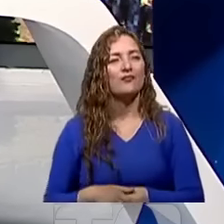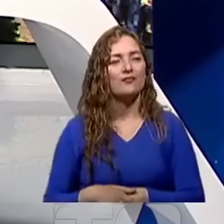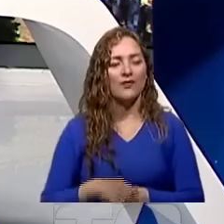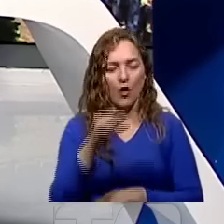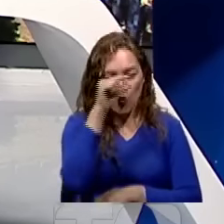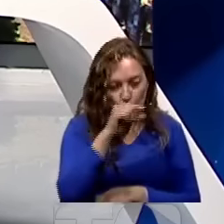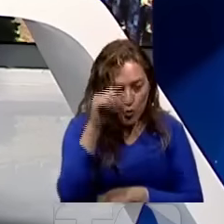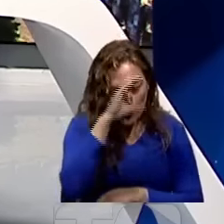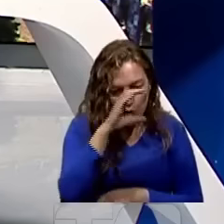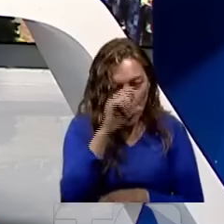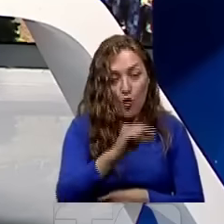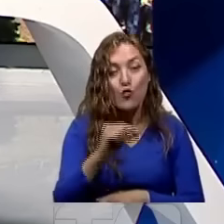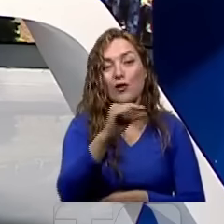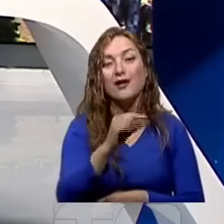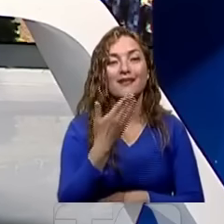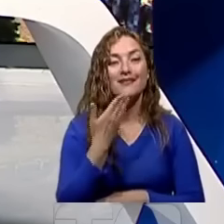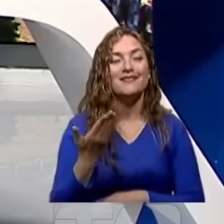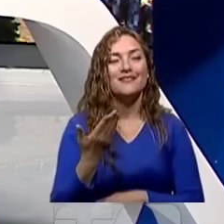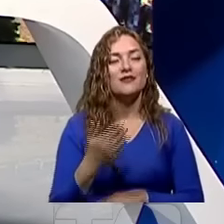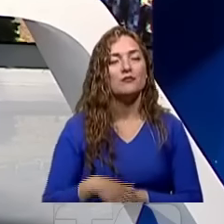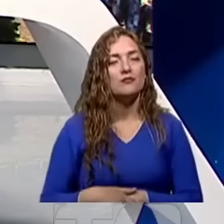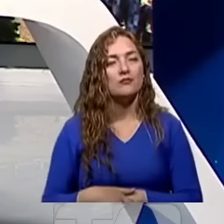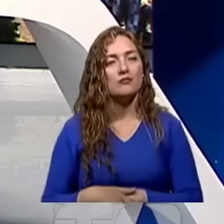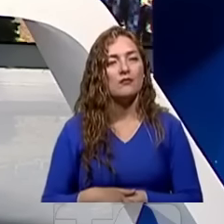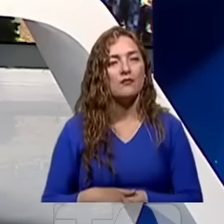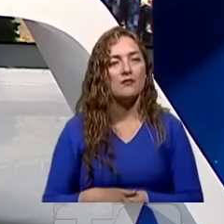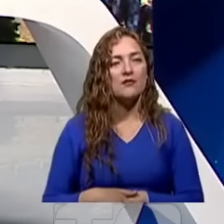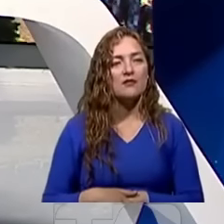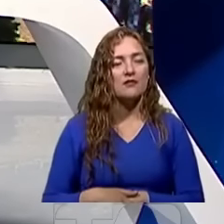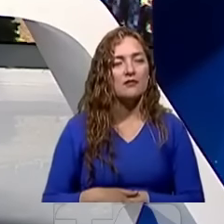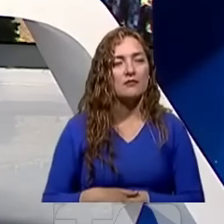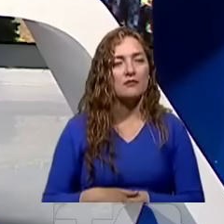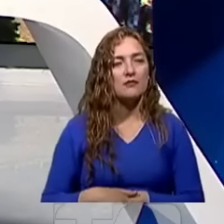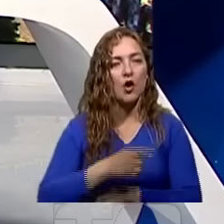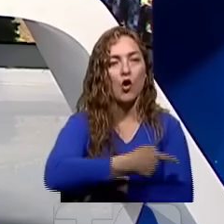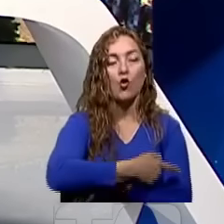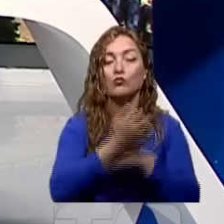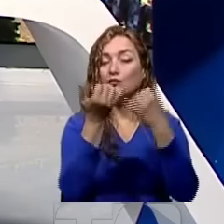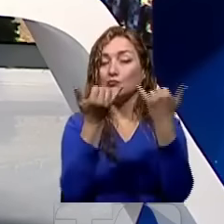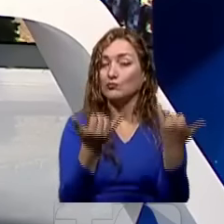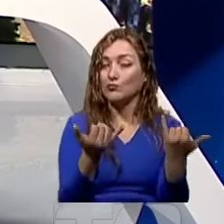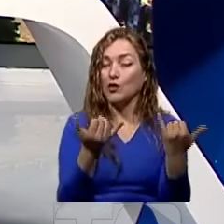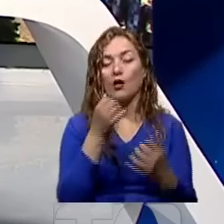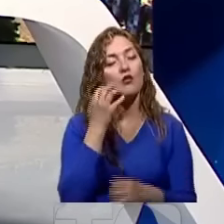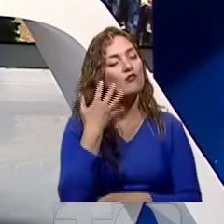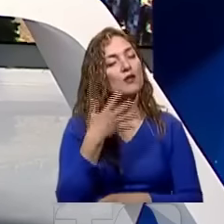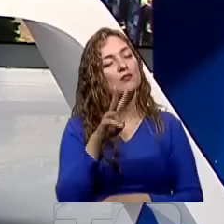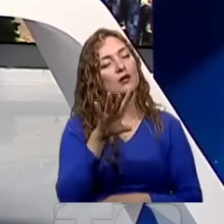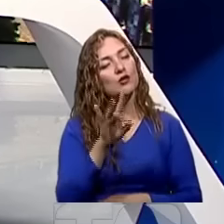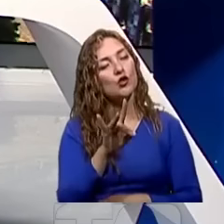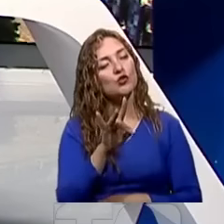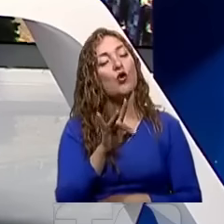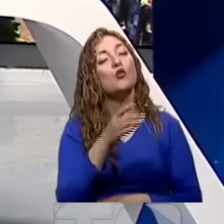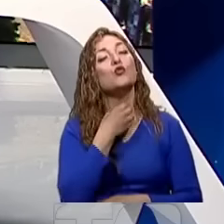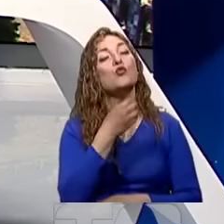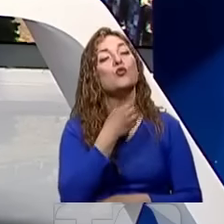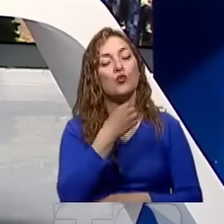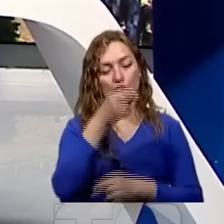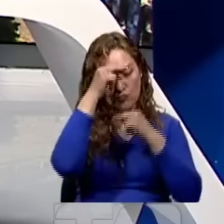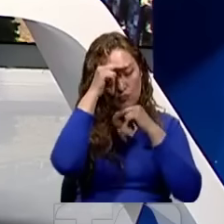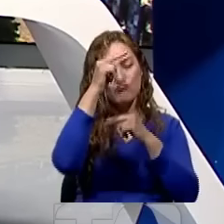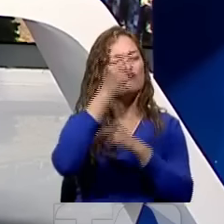también. Pero bueno, yo les tengo una efemérides muy importante porque un día como hoy, cada 28 de agosto, se conmemora el